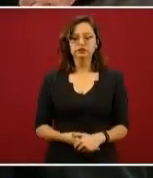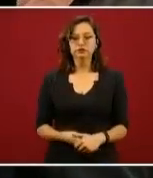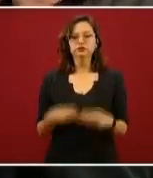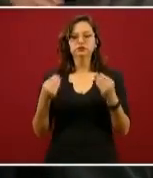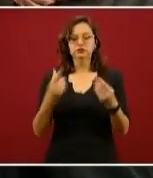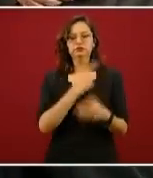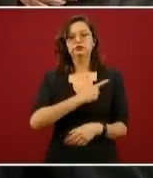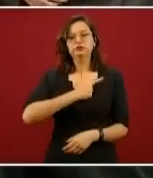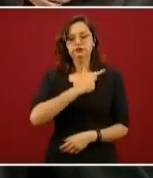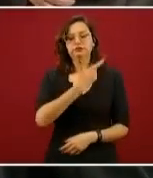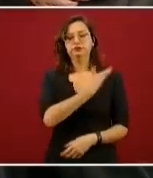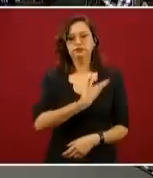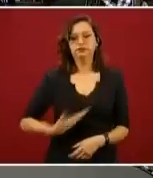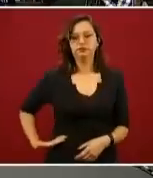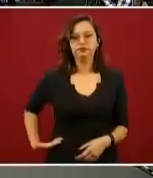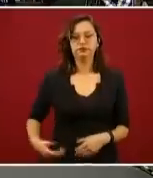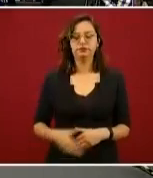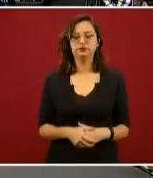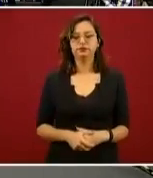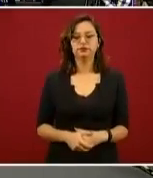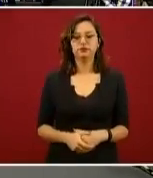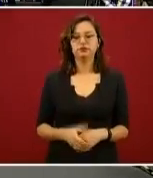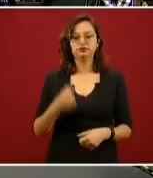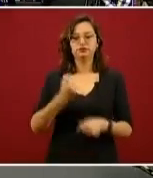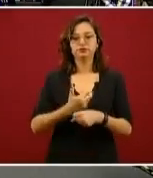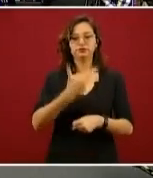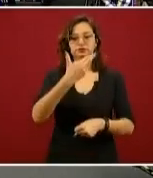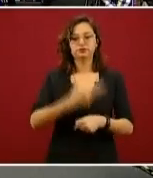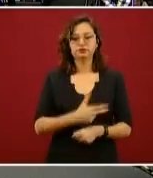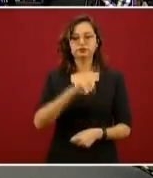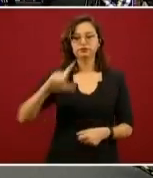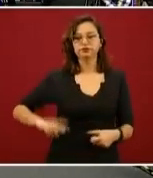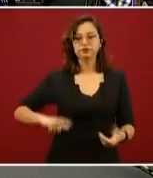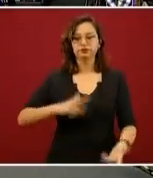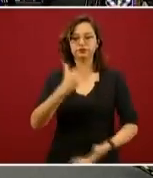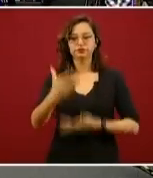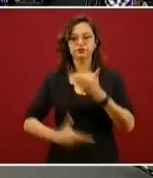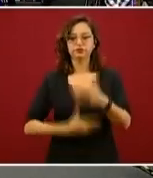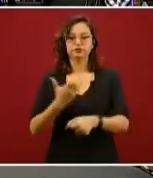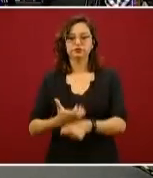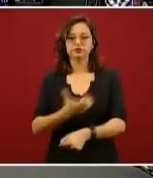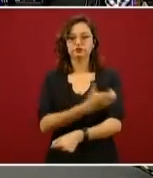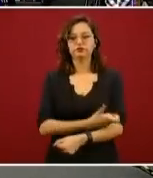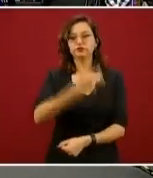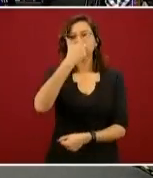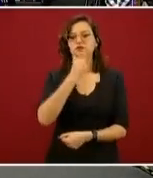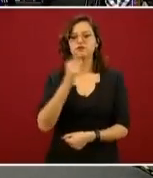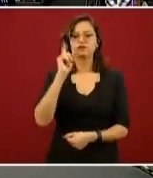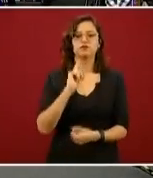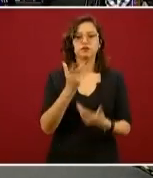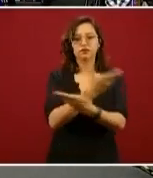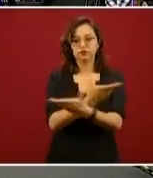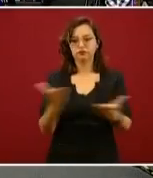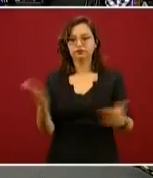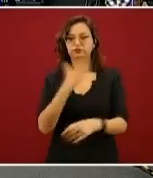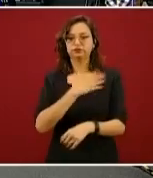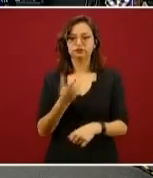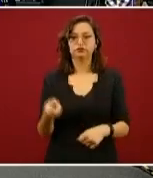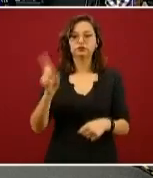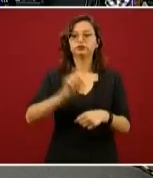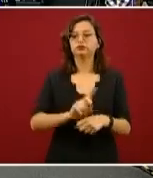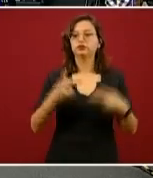Con mucho gusto, señor presidente. Secretarios, funcionarios, compañeros, señoras y señores, muy buenos días,